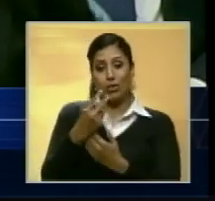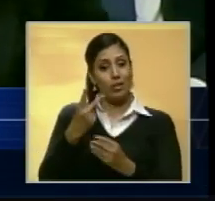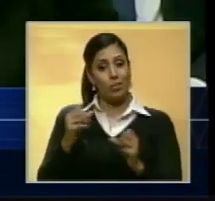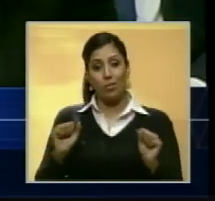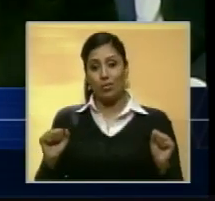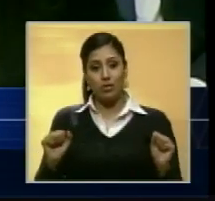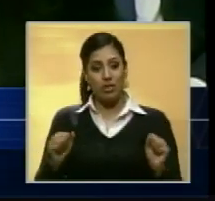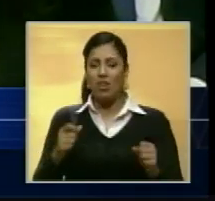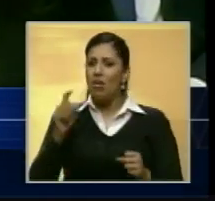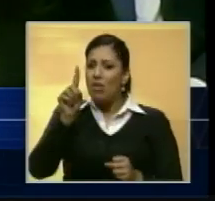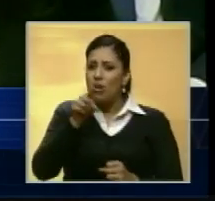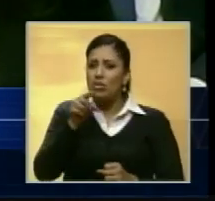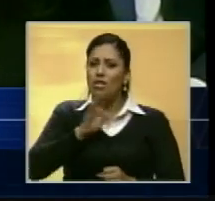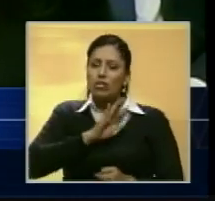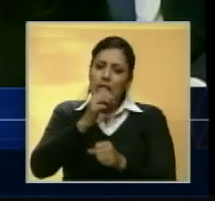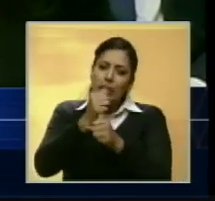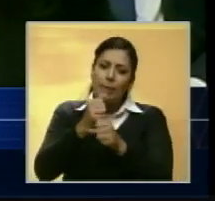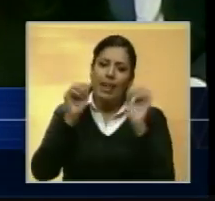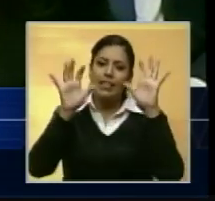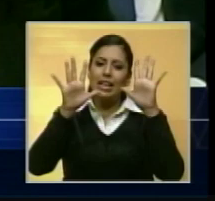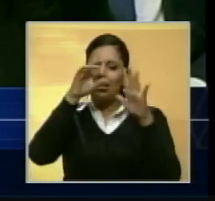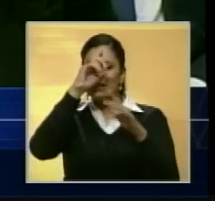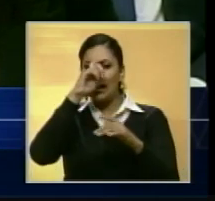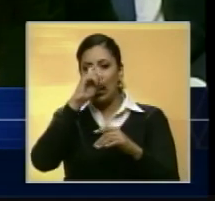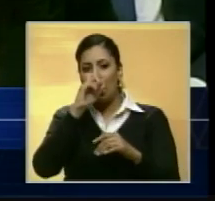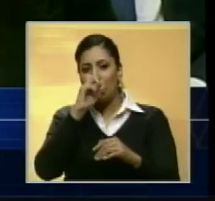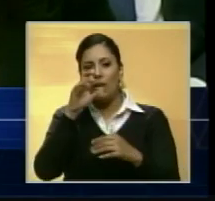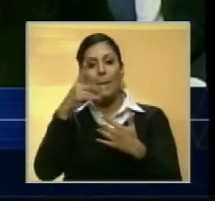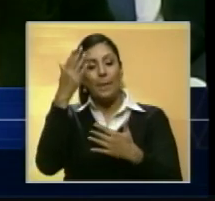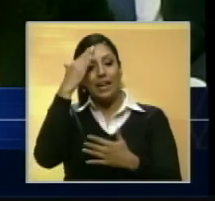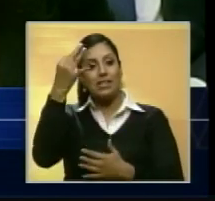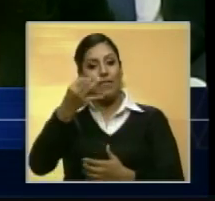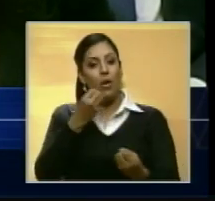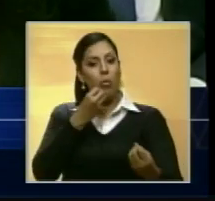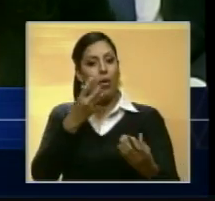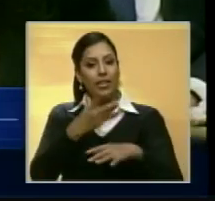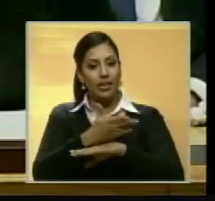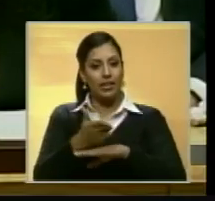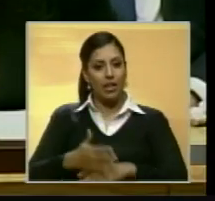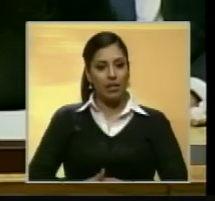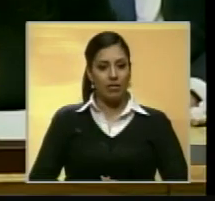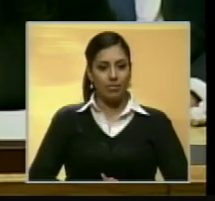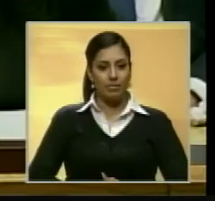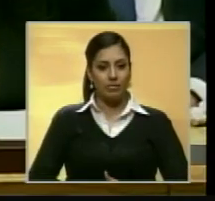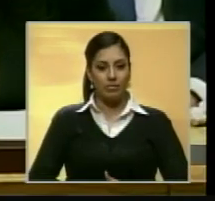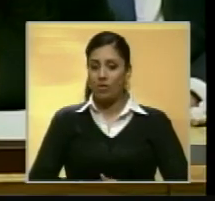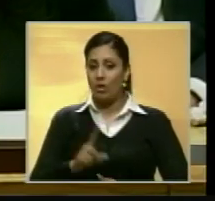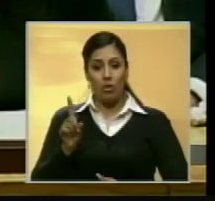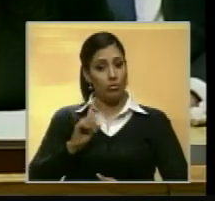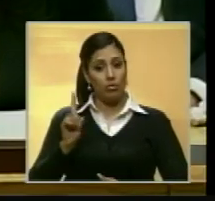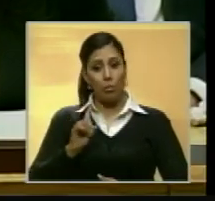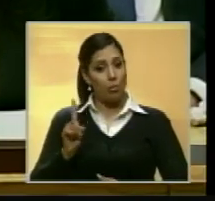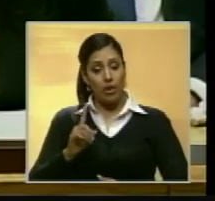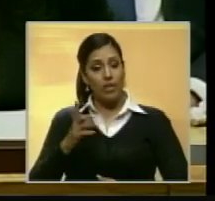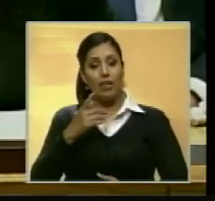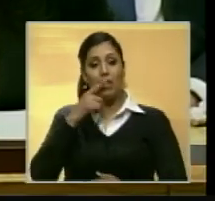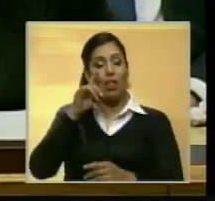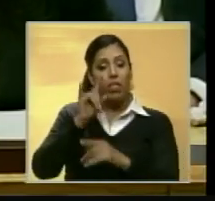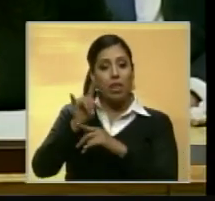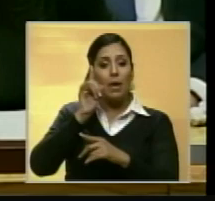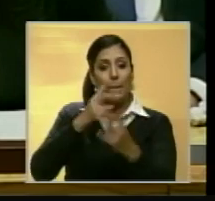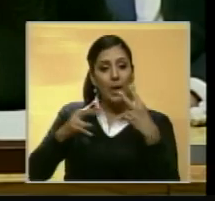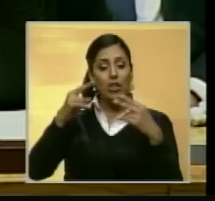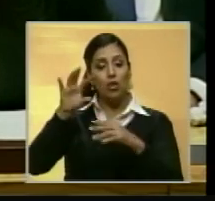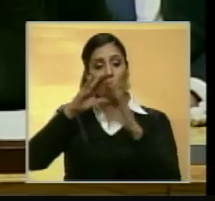ocultar. ¿O es que acaso tenemos que esperar 10 años para que se sepa la verdad? No se puede seguir mintiendo al mundo